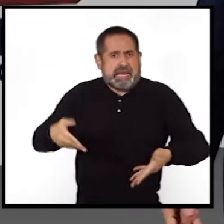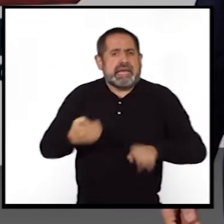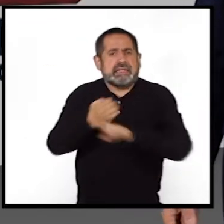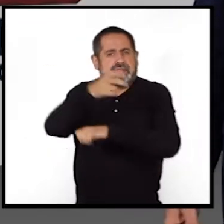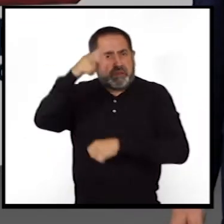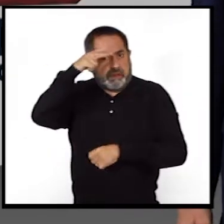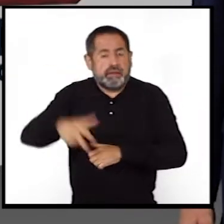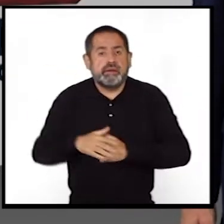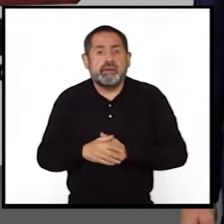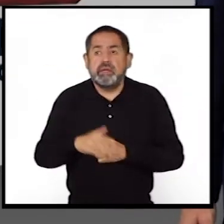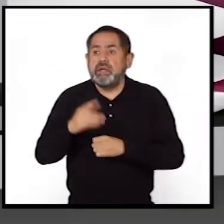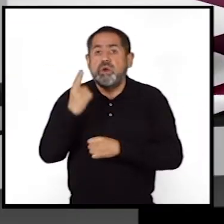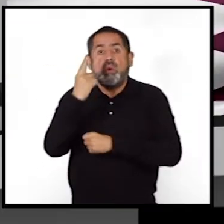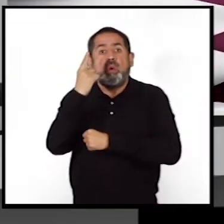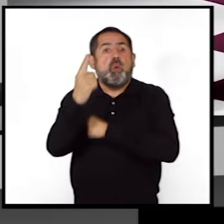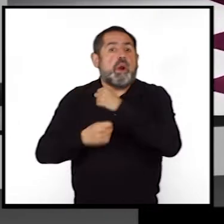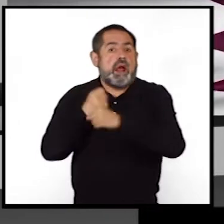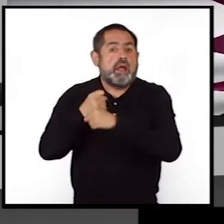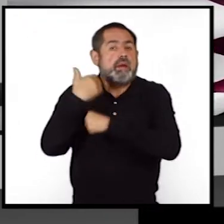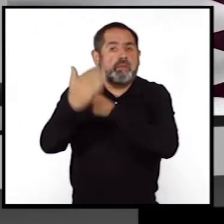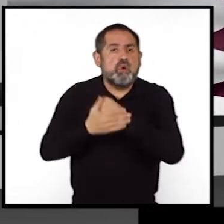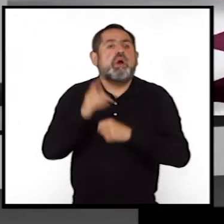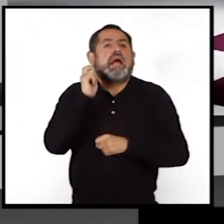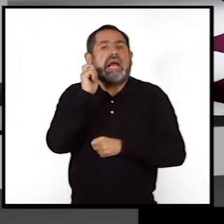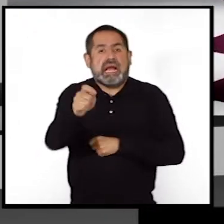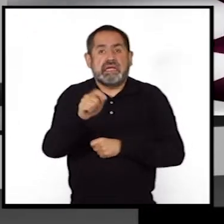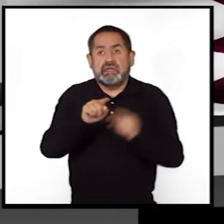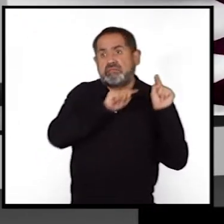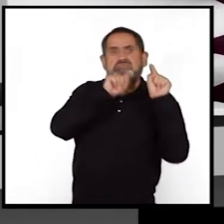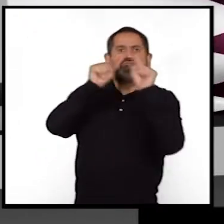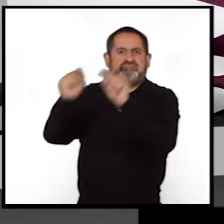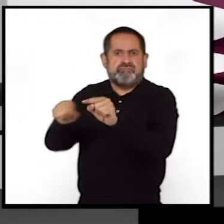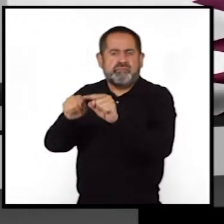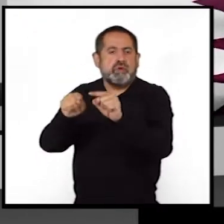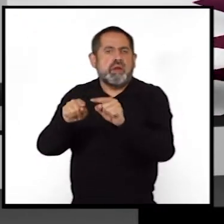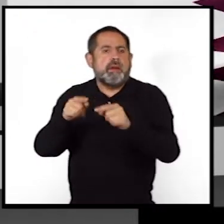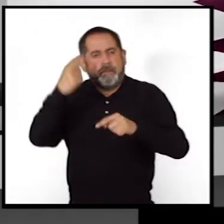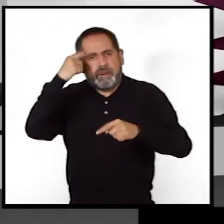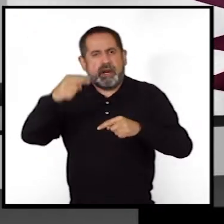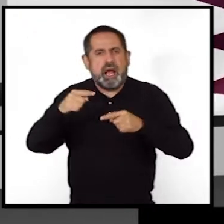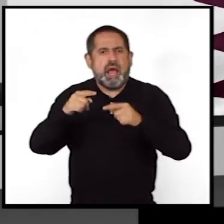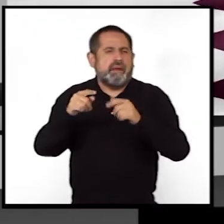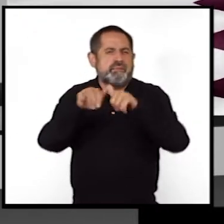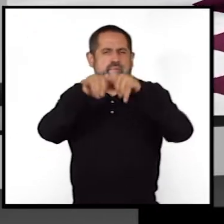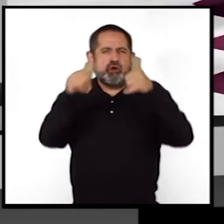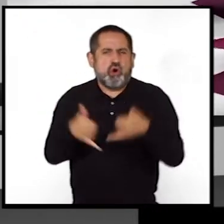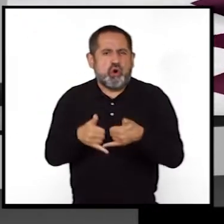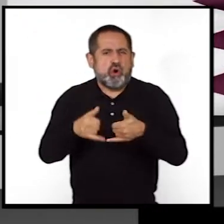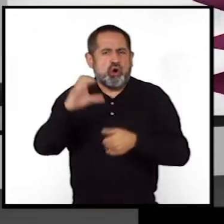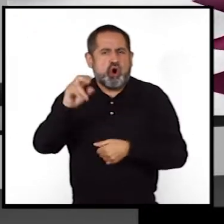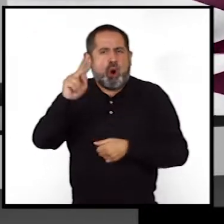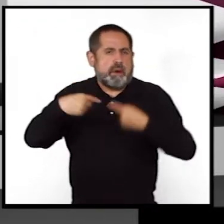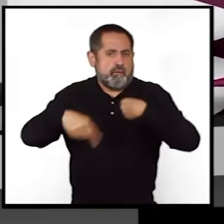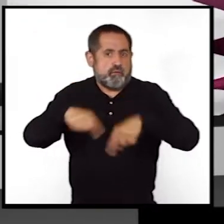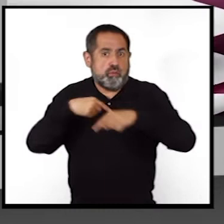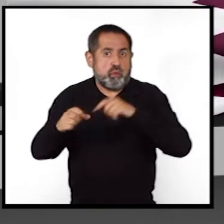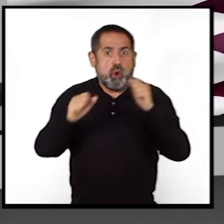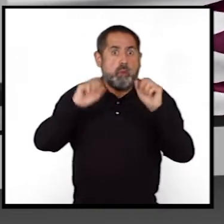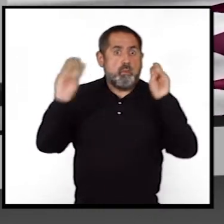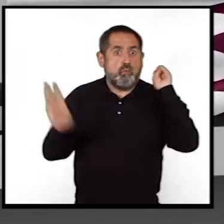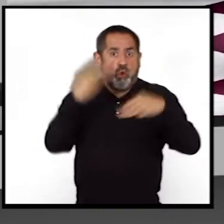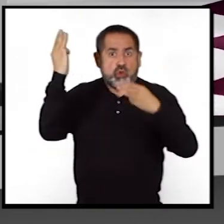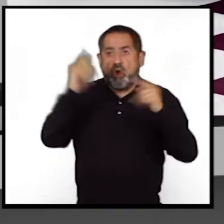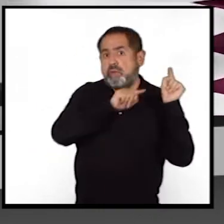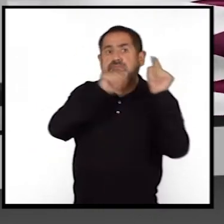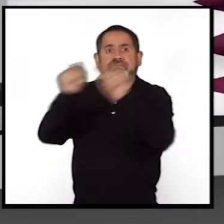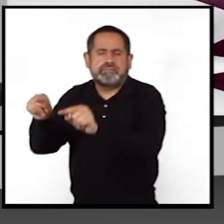al estado de Hidalgo. El próximo año, Qatar será sede de la 22ª edición de la Copa Mundial de Fútbol y